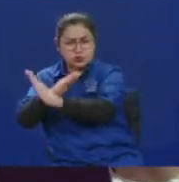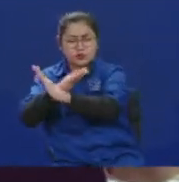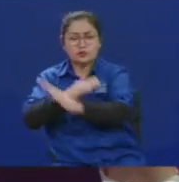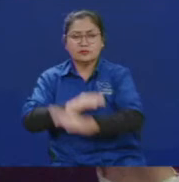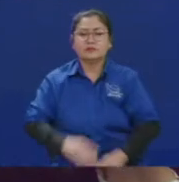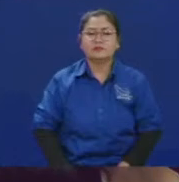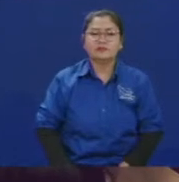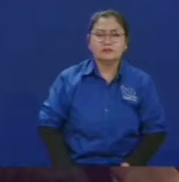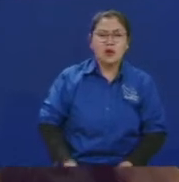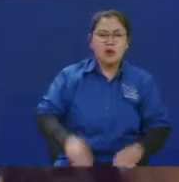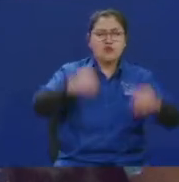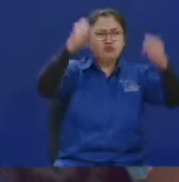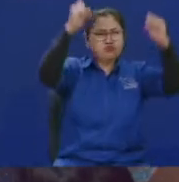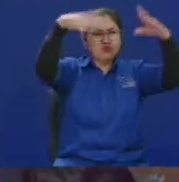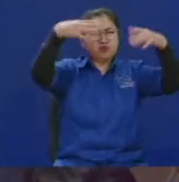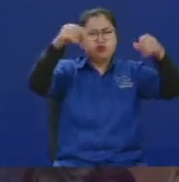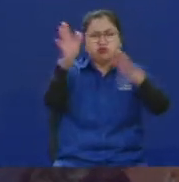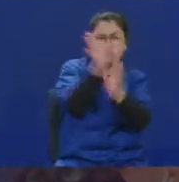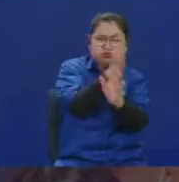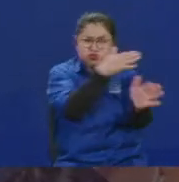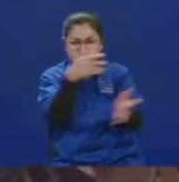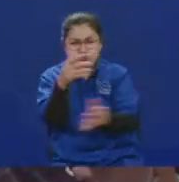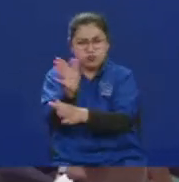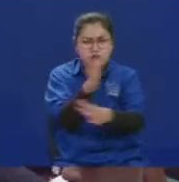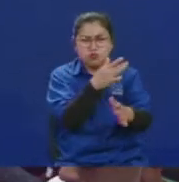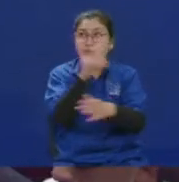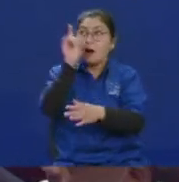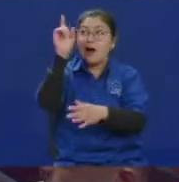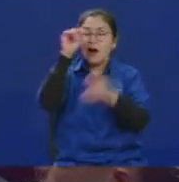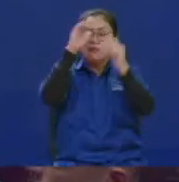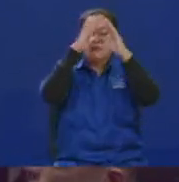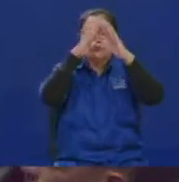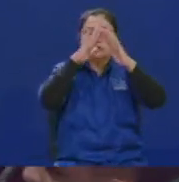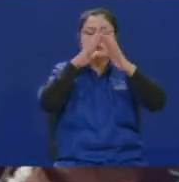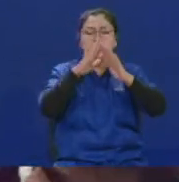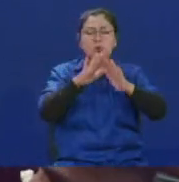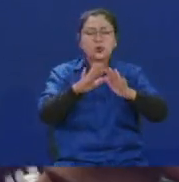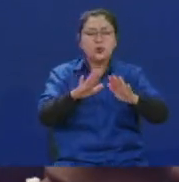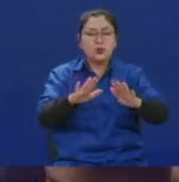demonios, calma la lluvia y la